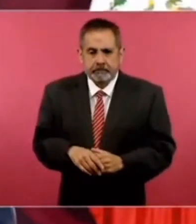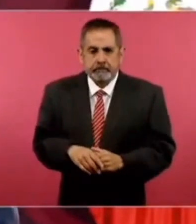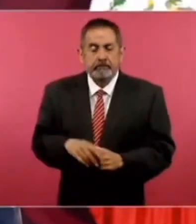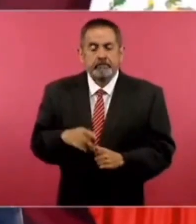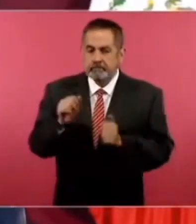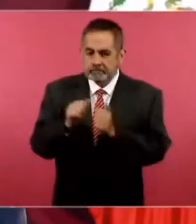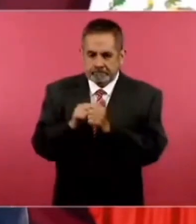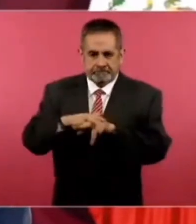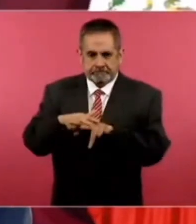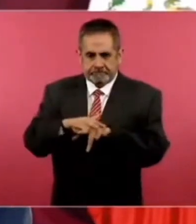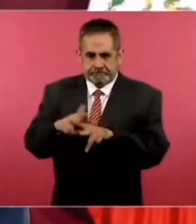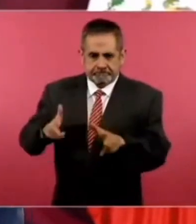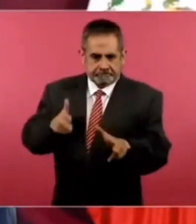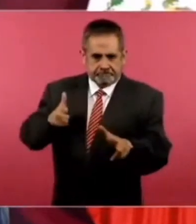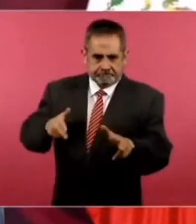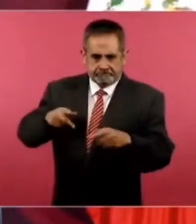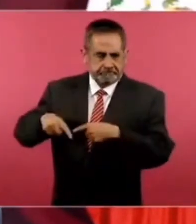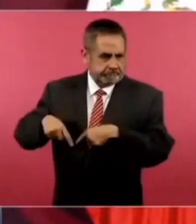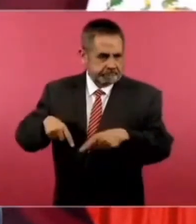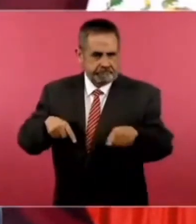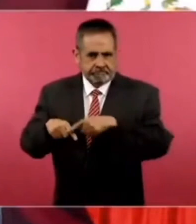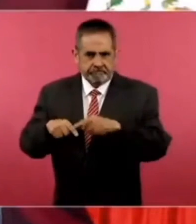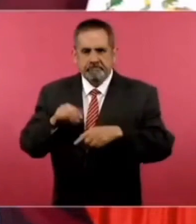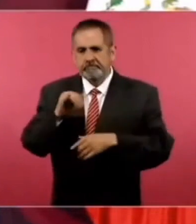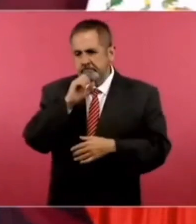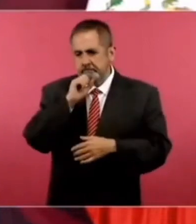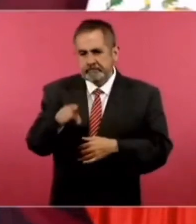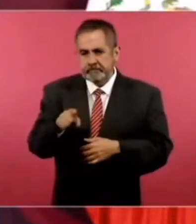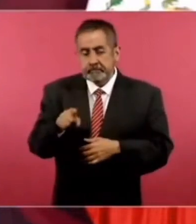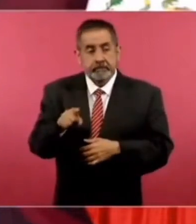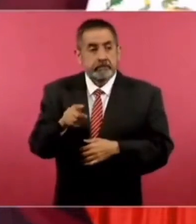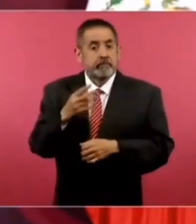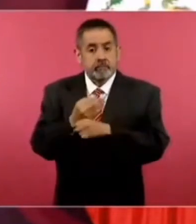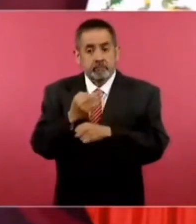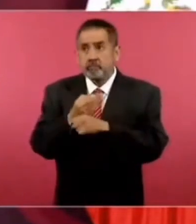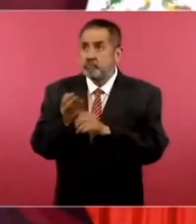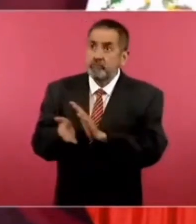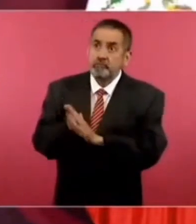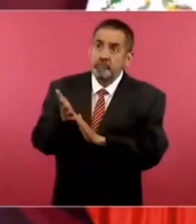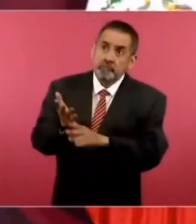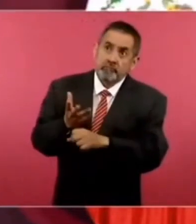por el tren. Y se están construyendo